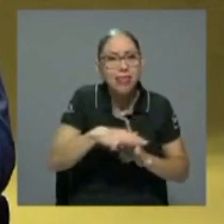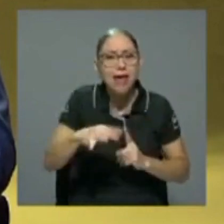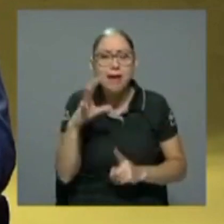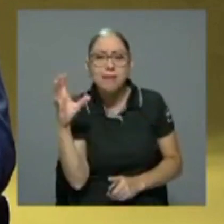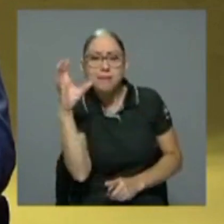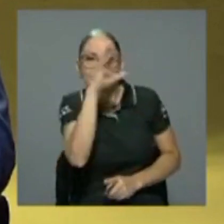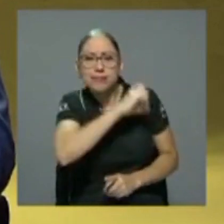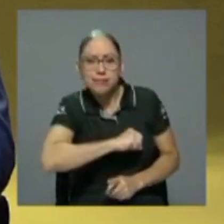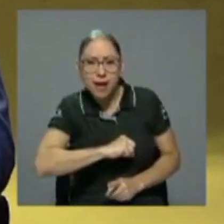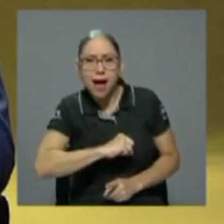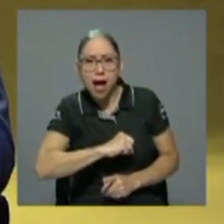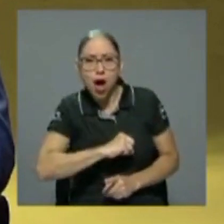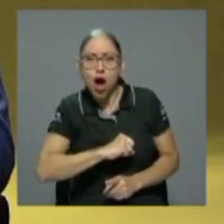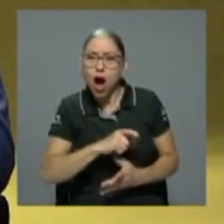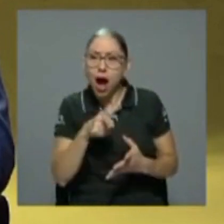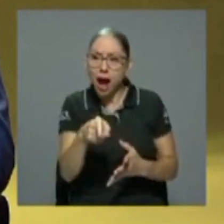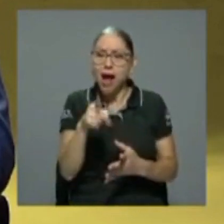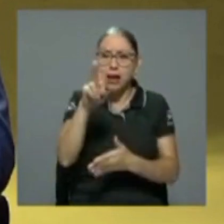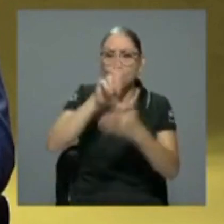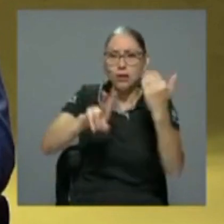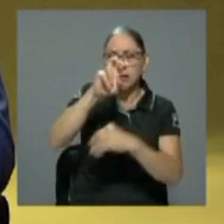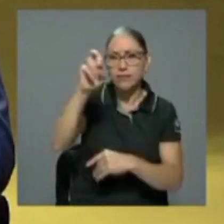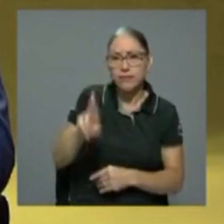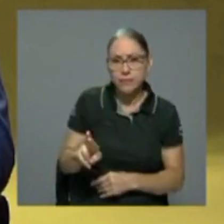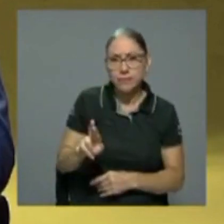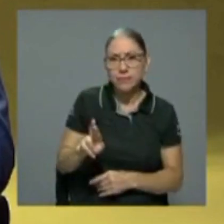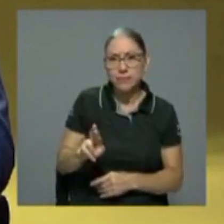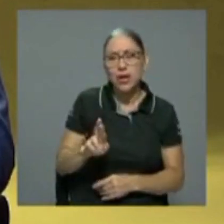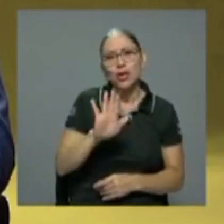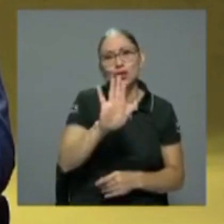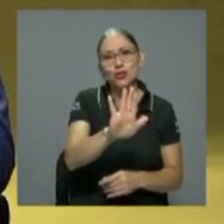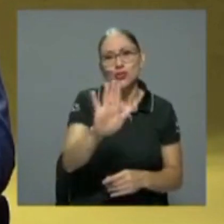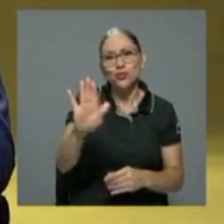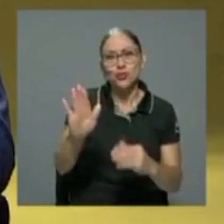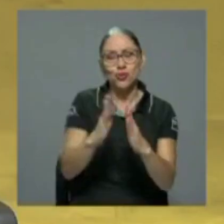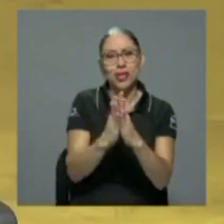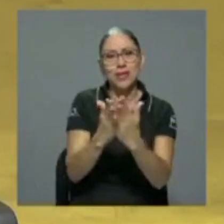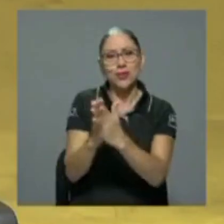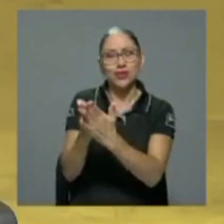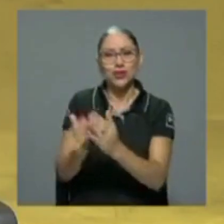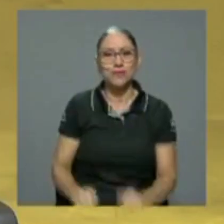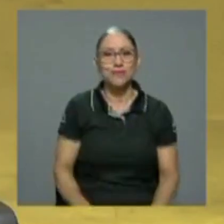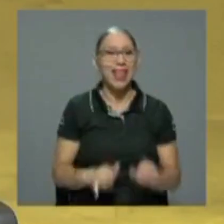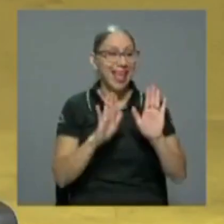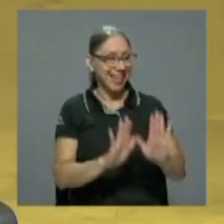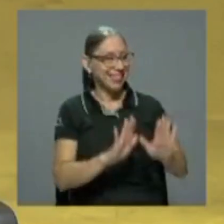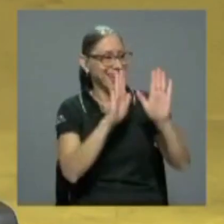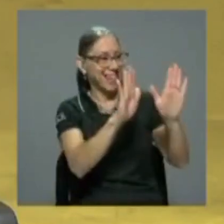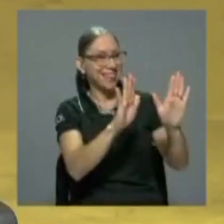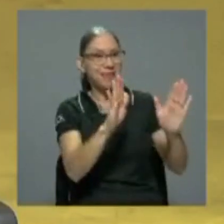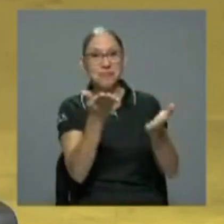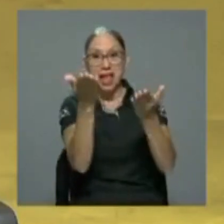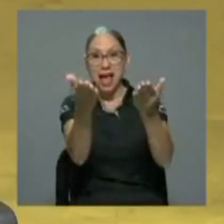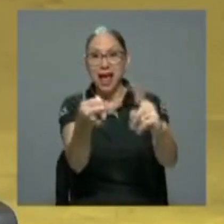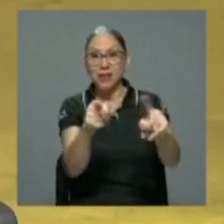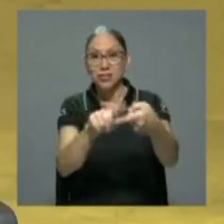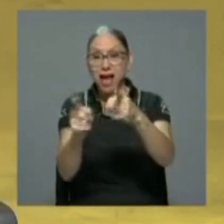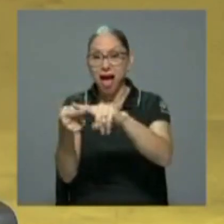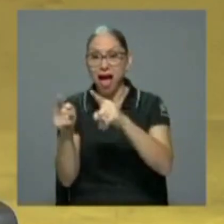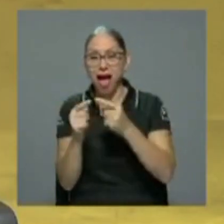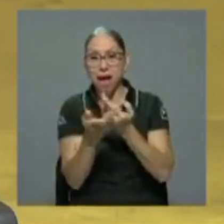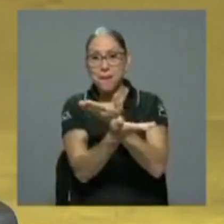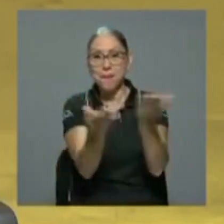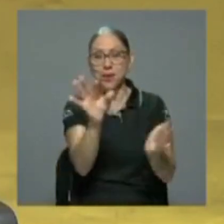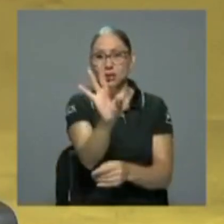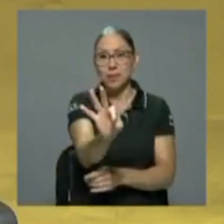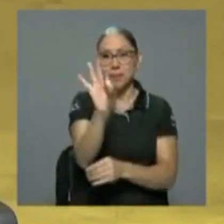o a recibir de la Universidad de Costa Rica, sus libros. Excelente. A las amigas y amigos los invitamos a que